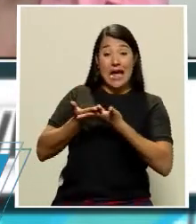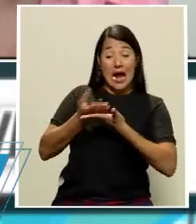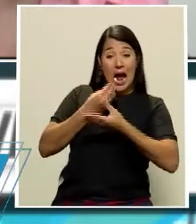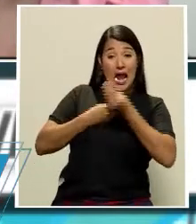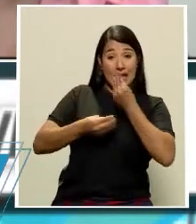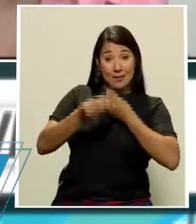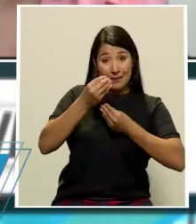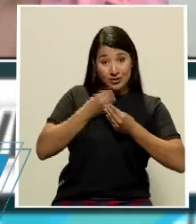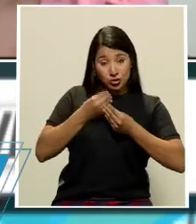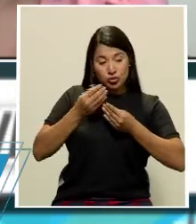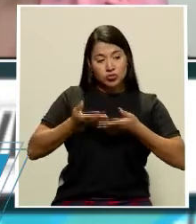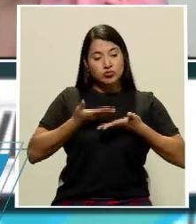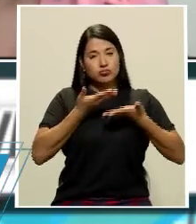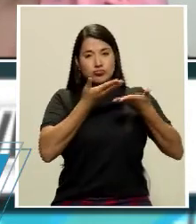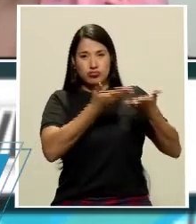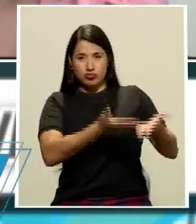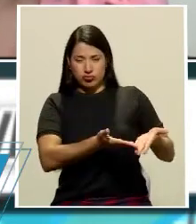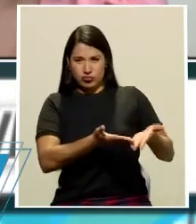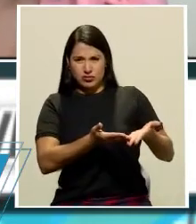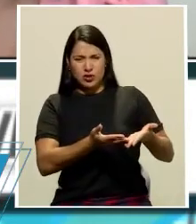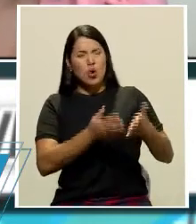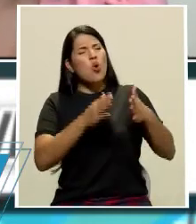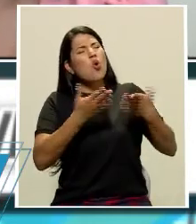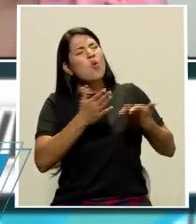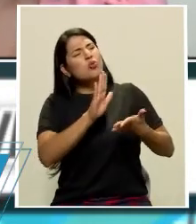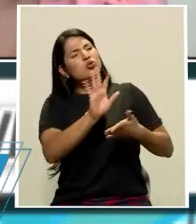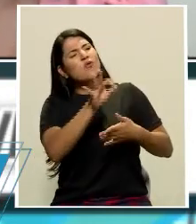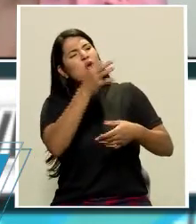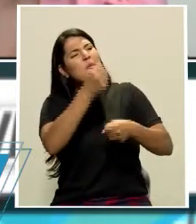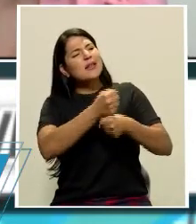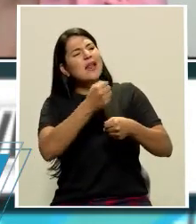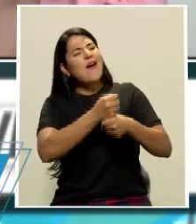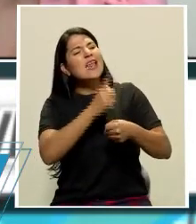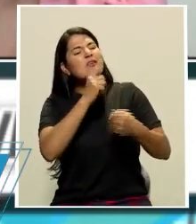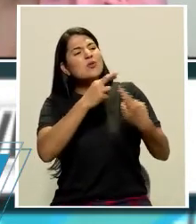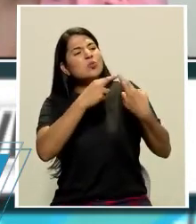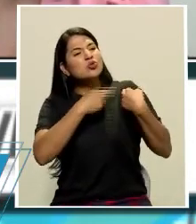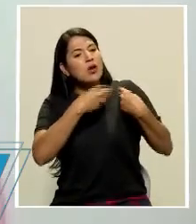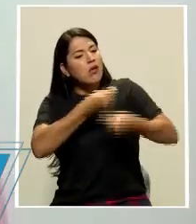cómo trabajan y quién reparte finalmente esos alimentos.